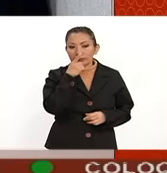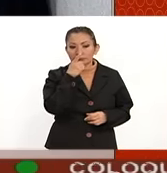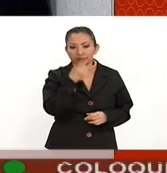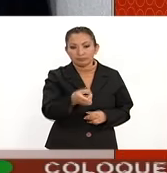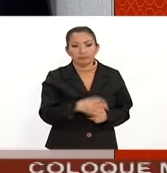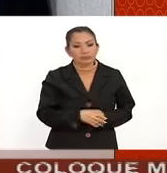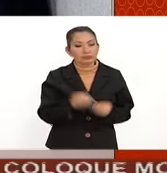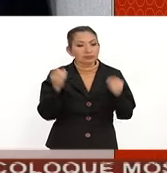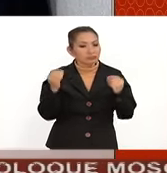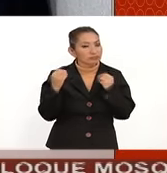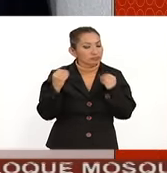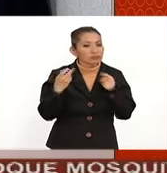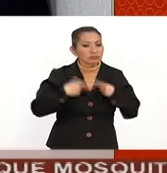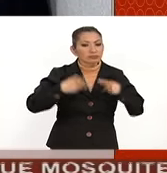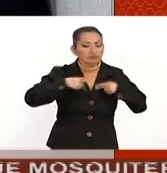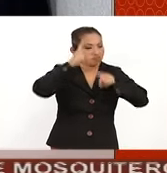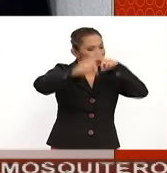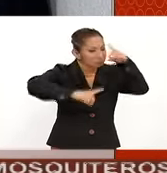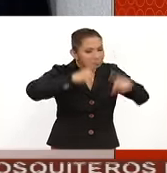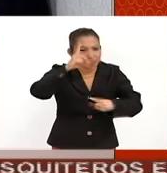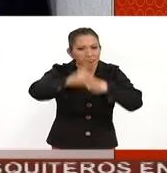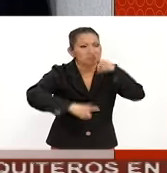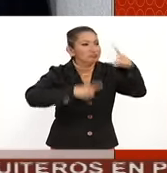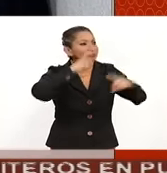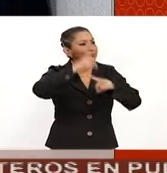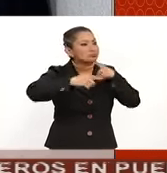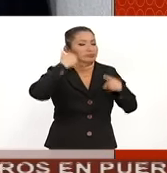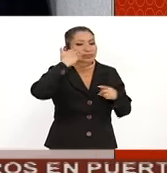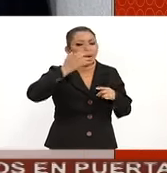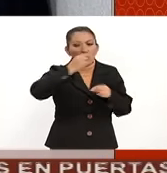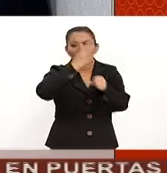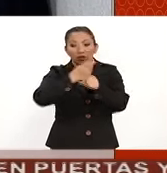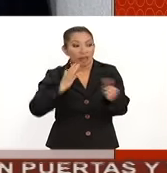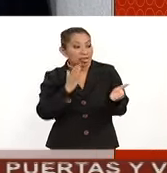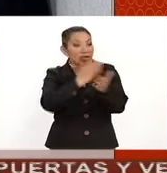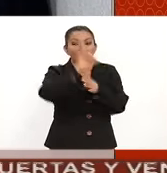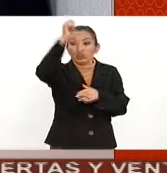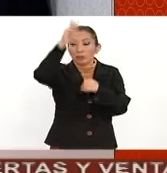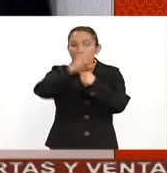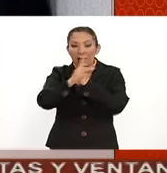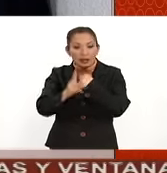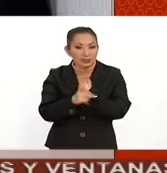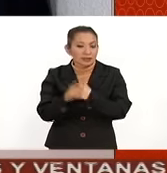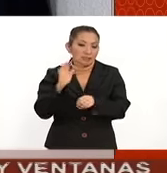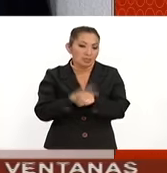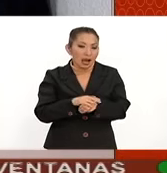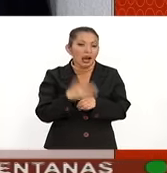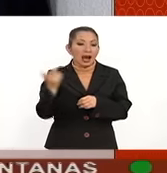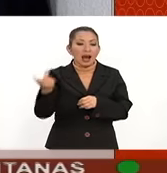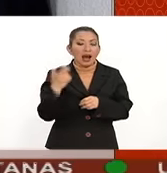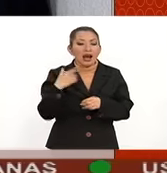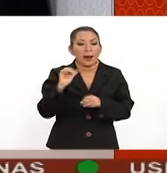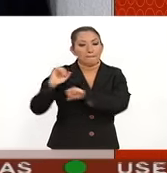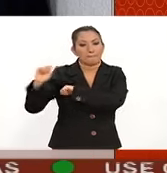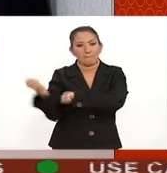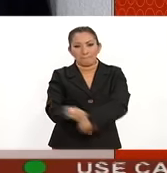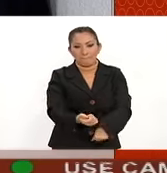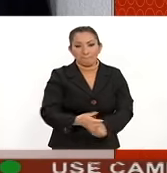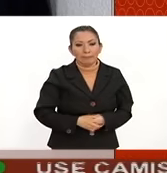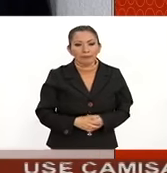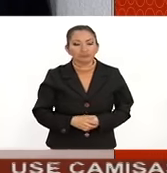los tantos deportistas que pues buscaban mejores oportunidades en otros países, sobre todo los casos de los